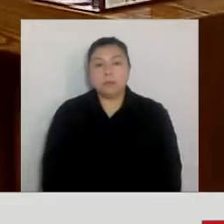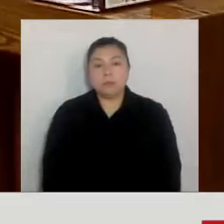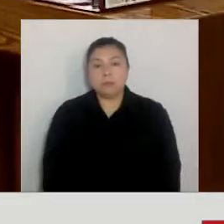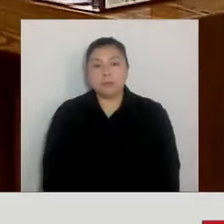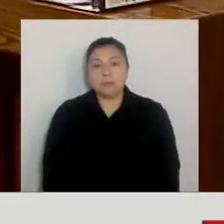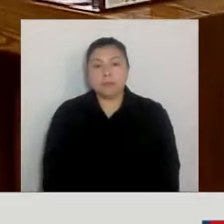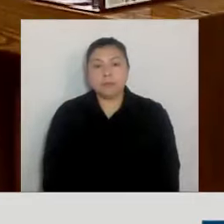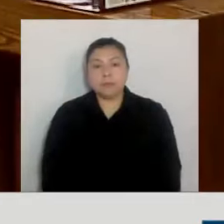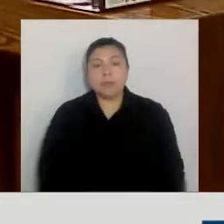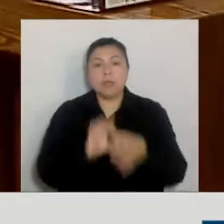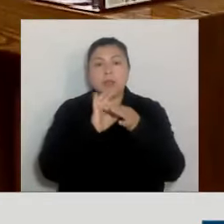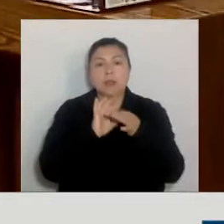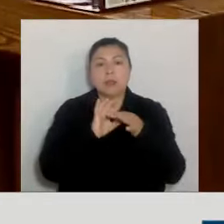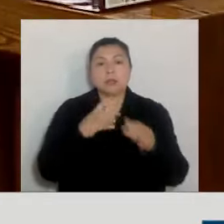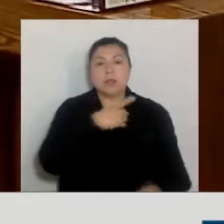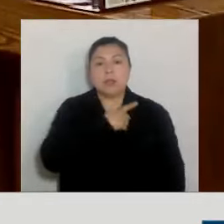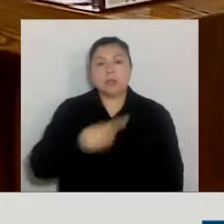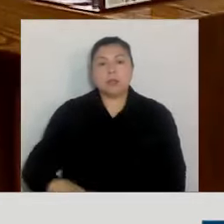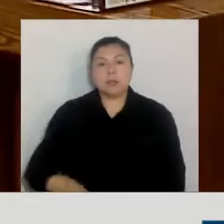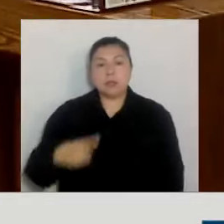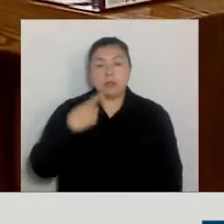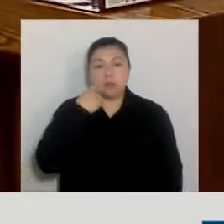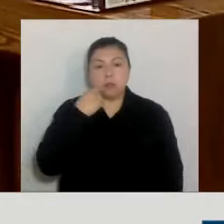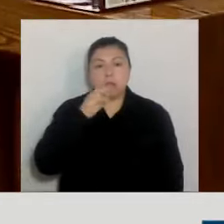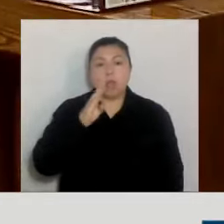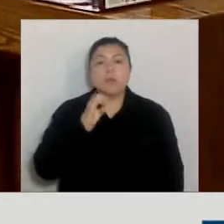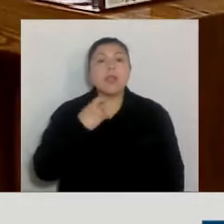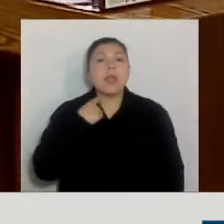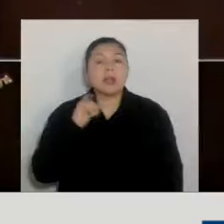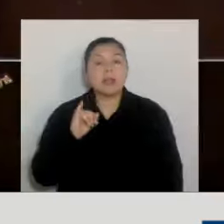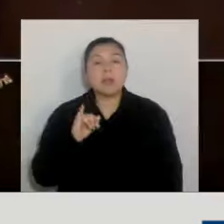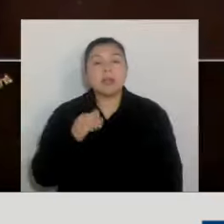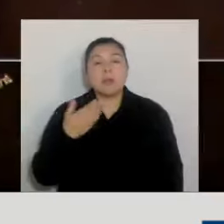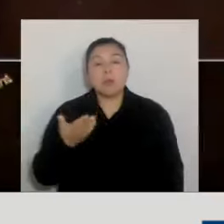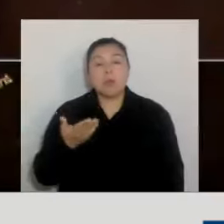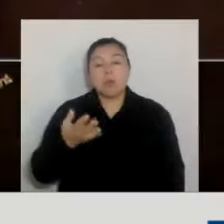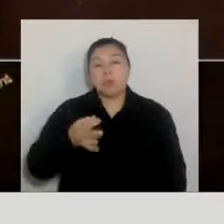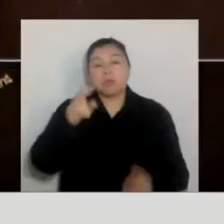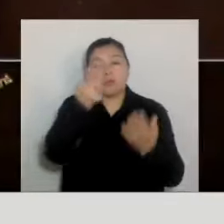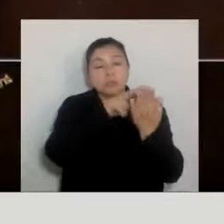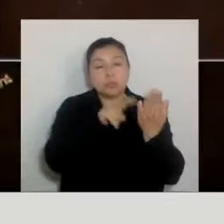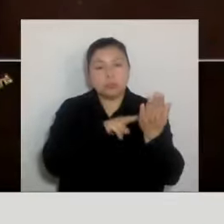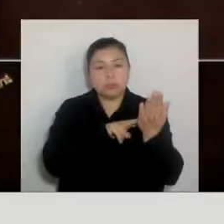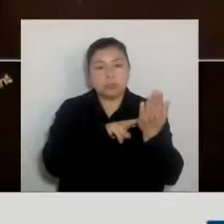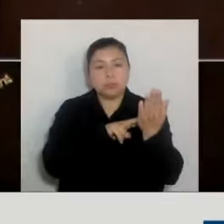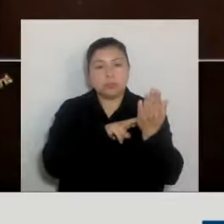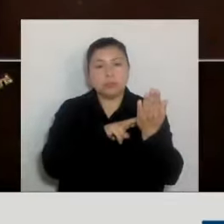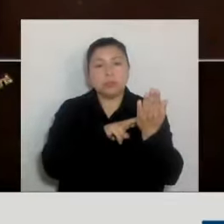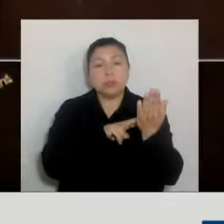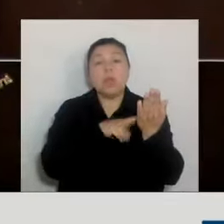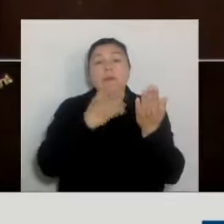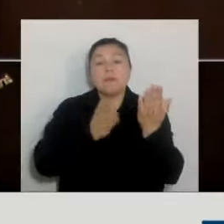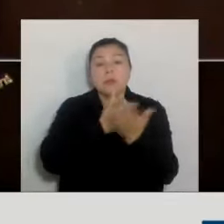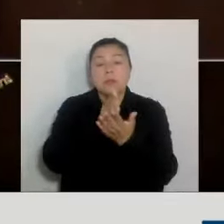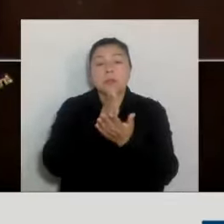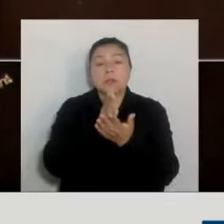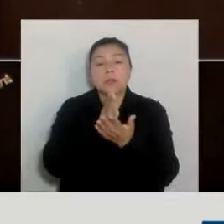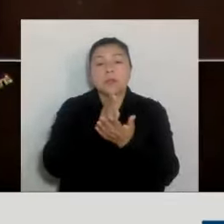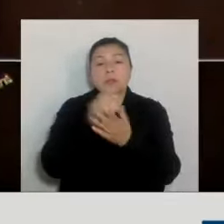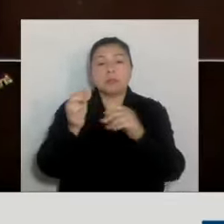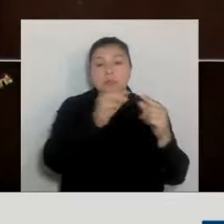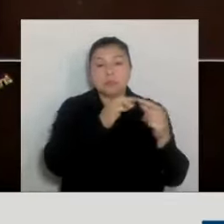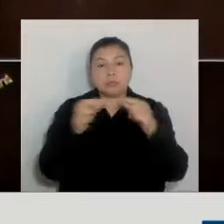Muchas gracias diputado Carlos bianqui por dar lectura al informe vamos entonces dar inicio al debate